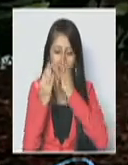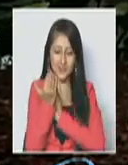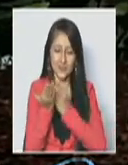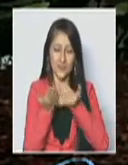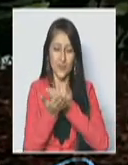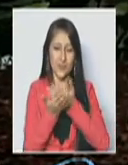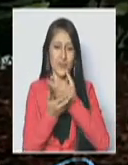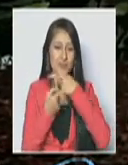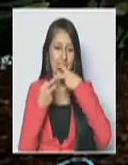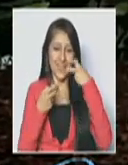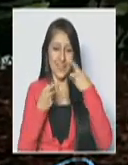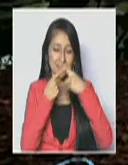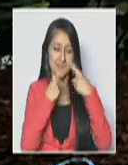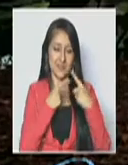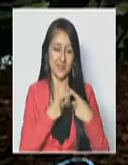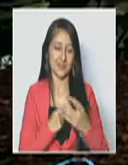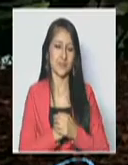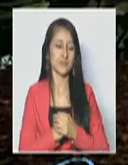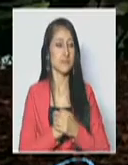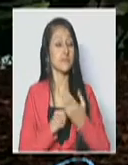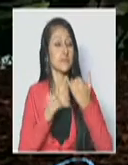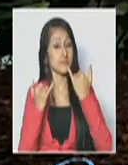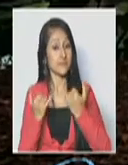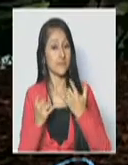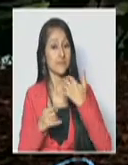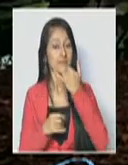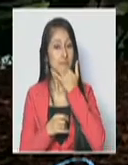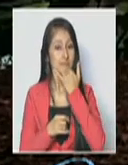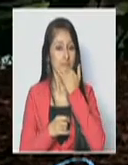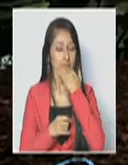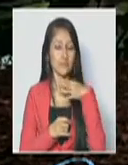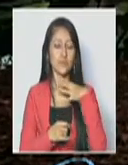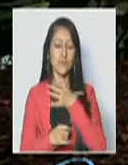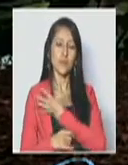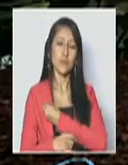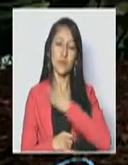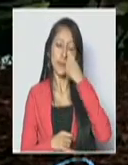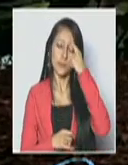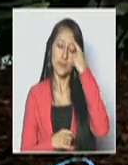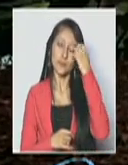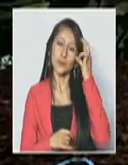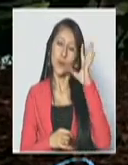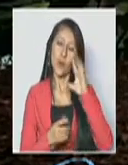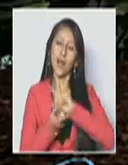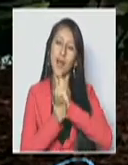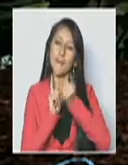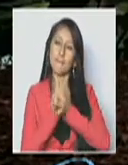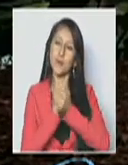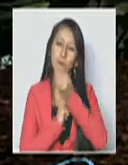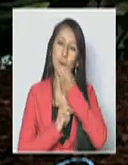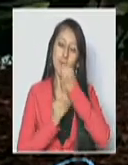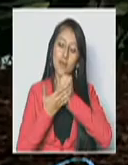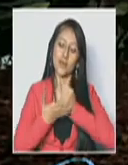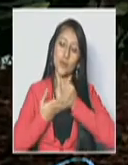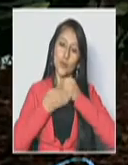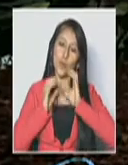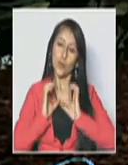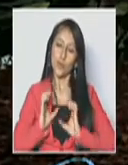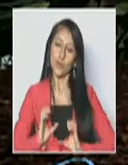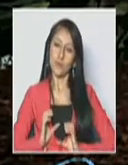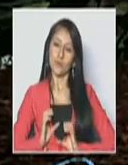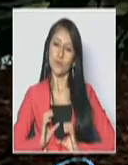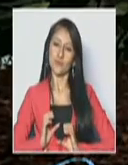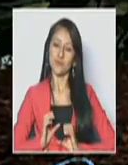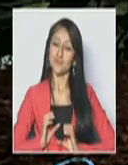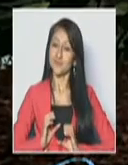pero qué pasa cuando nosotros hacemos un cambio alimentario para bien de nuestra salud